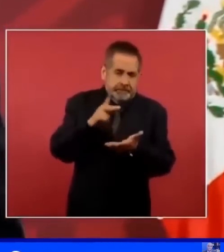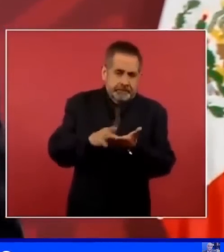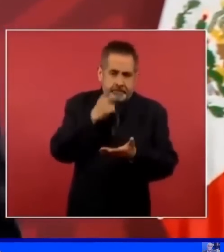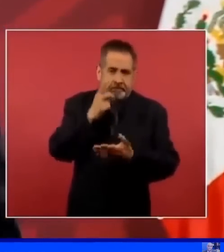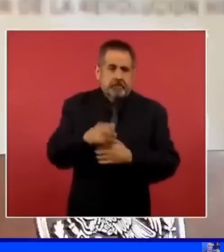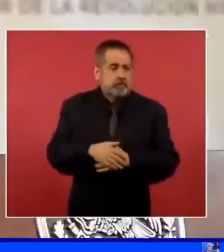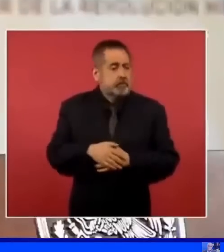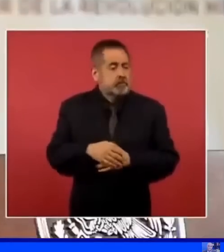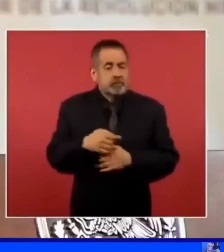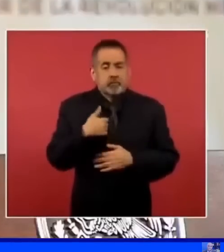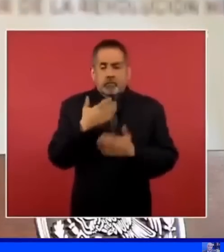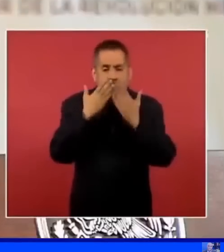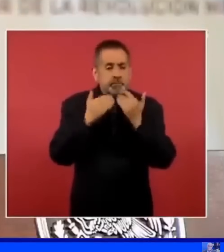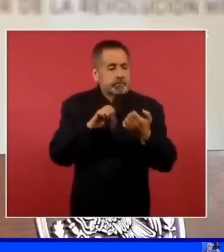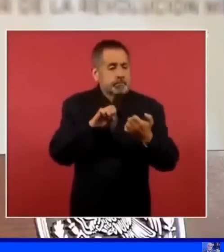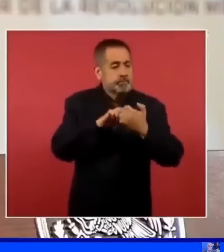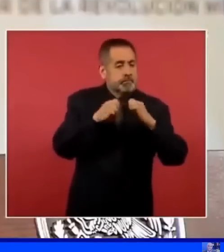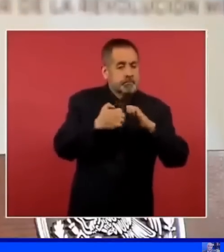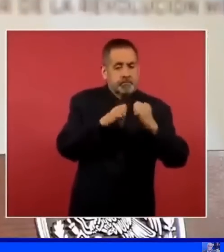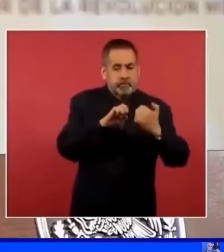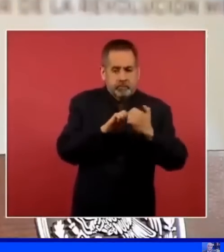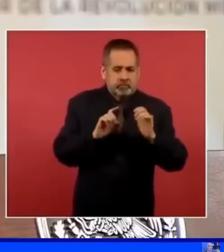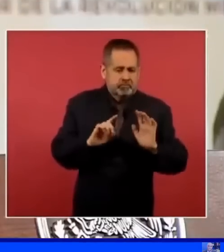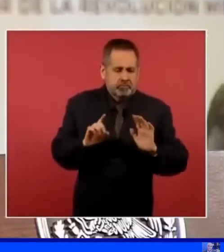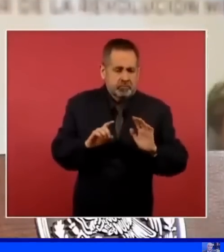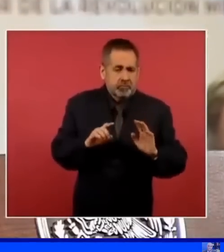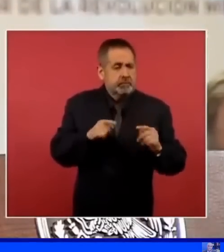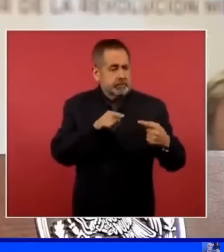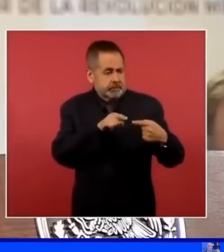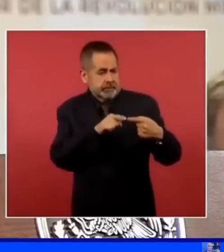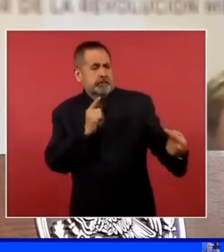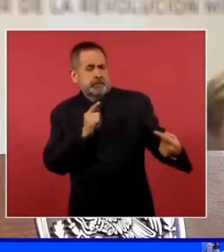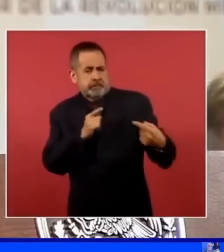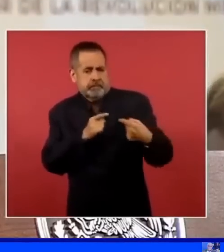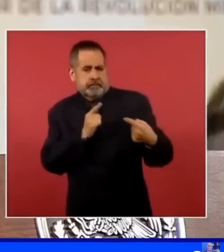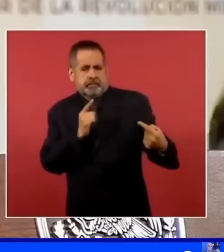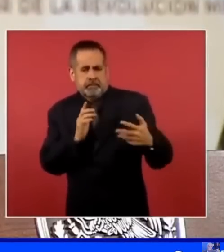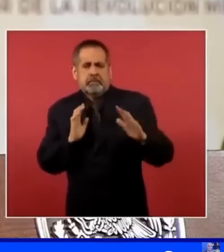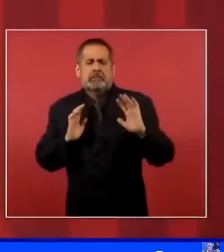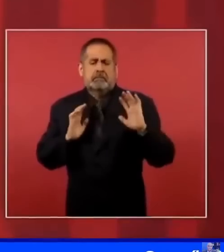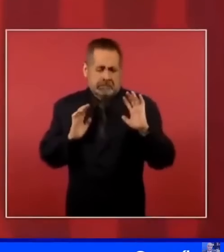que no tengo enemigos, tengo adversarios.